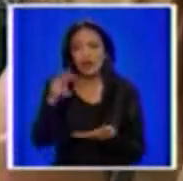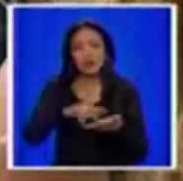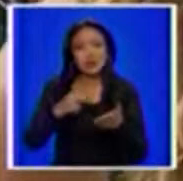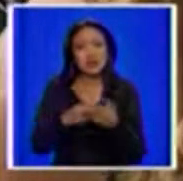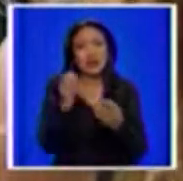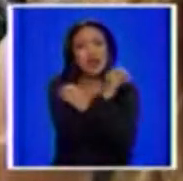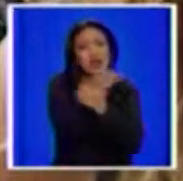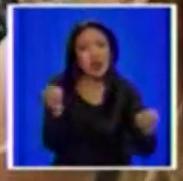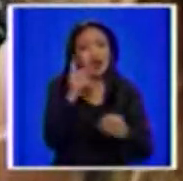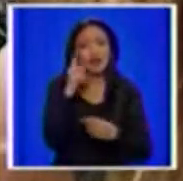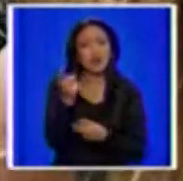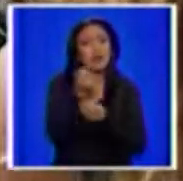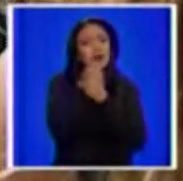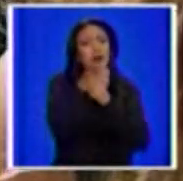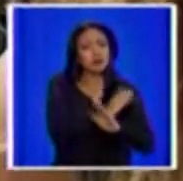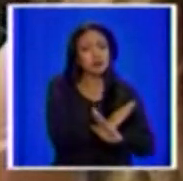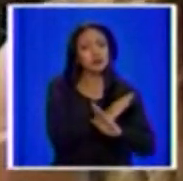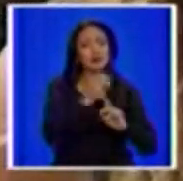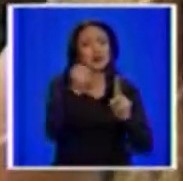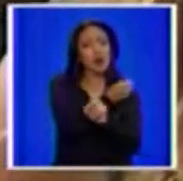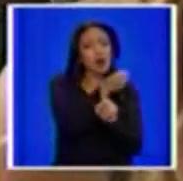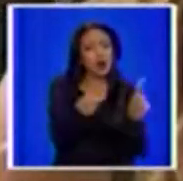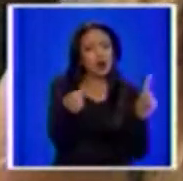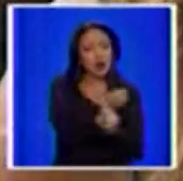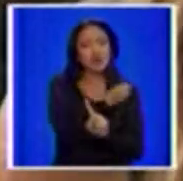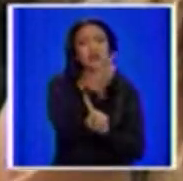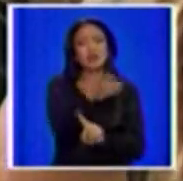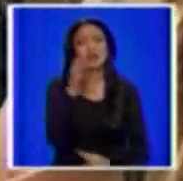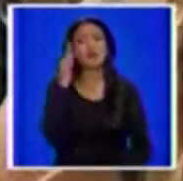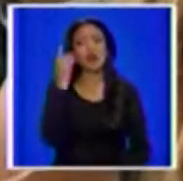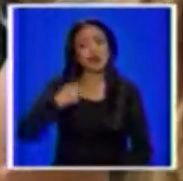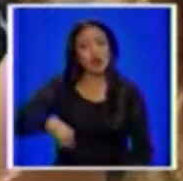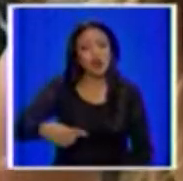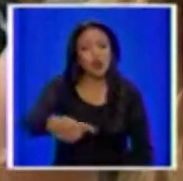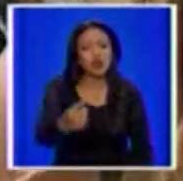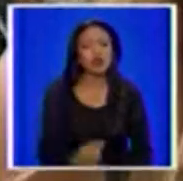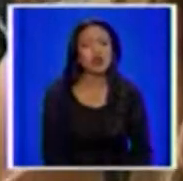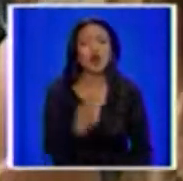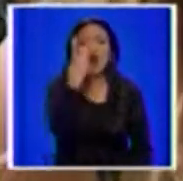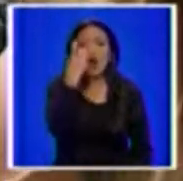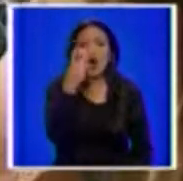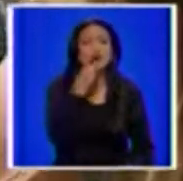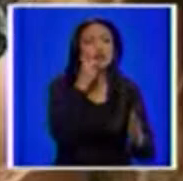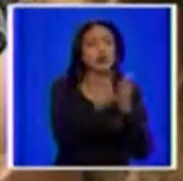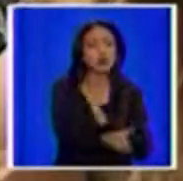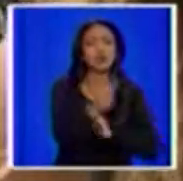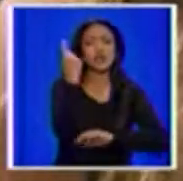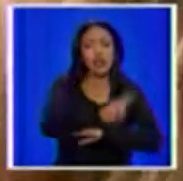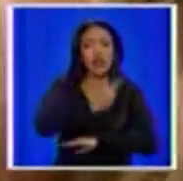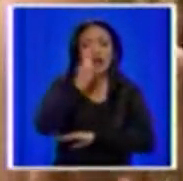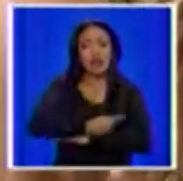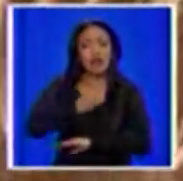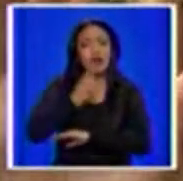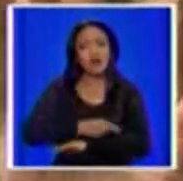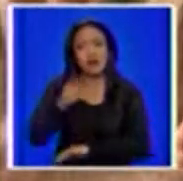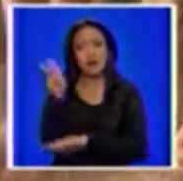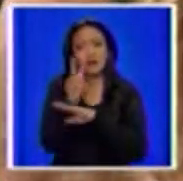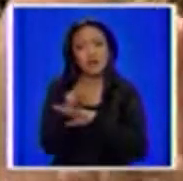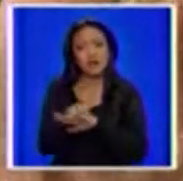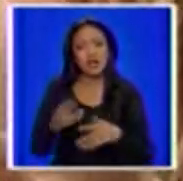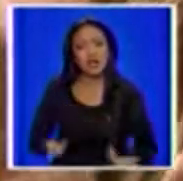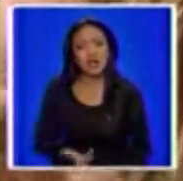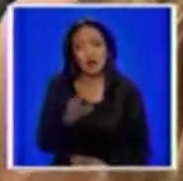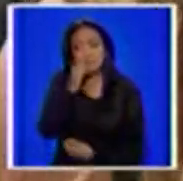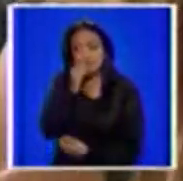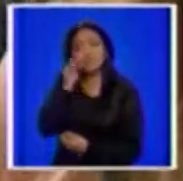nada para niñas, adolescentes, mujeres que son violadas a diario. 11 denuncias diarias recibe la fiscalía, sin contar las